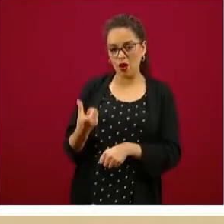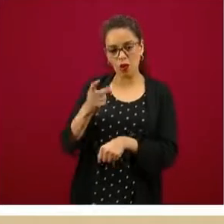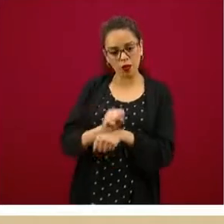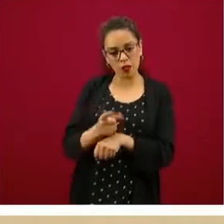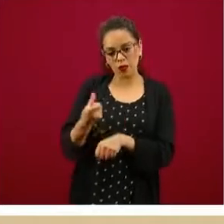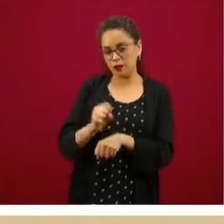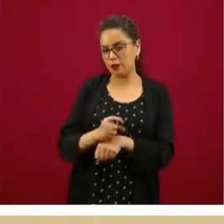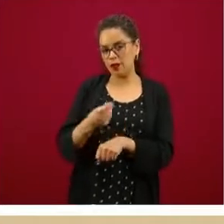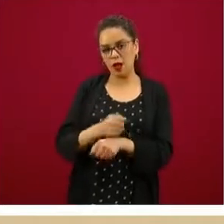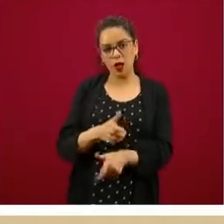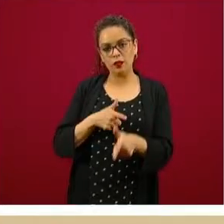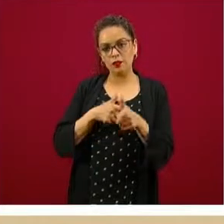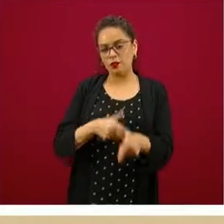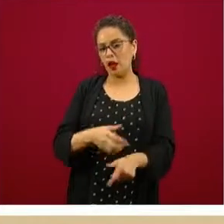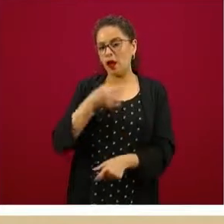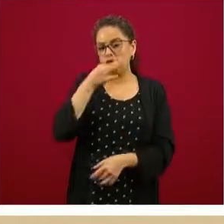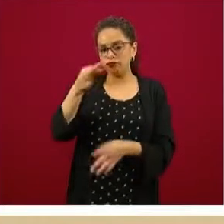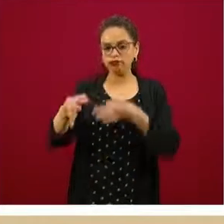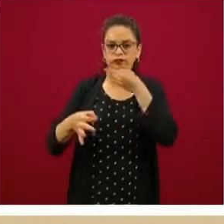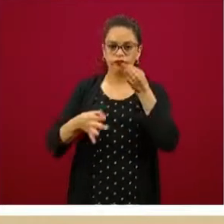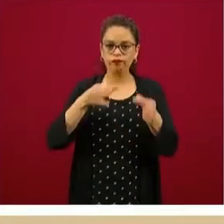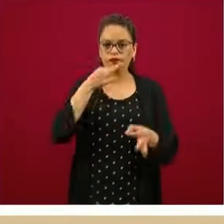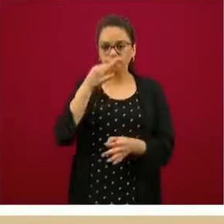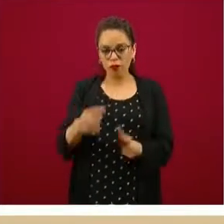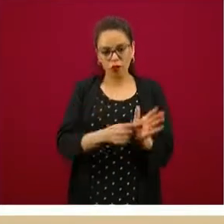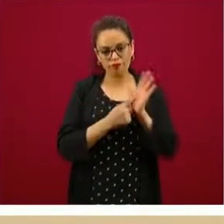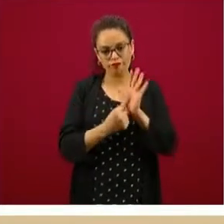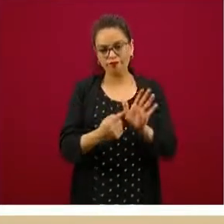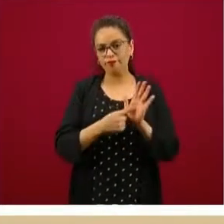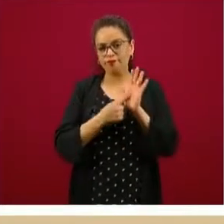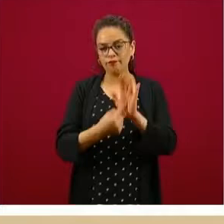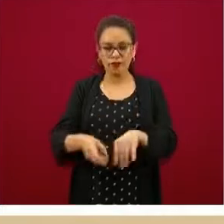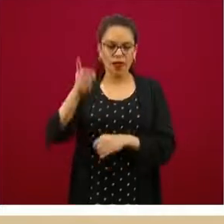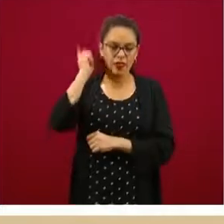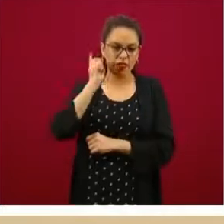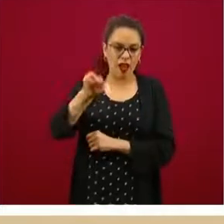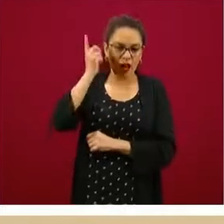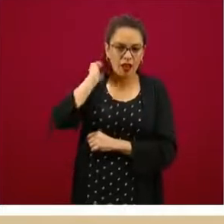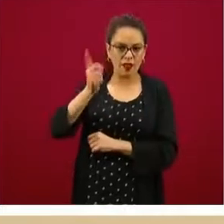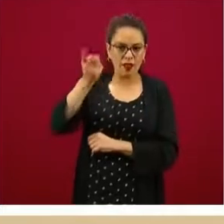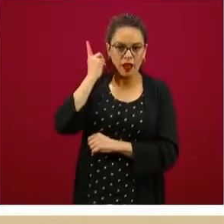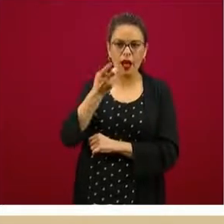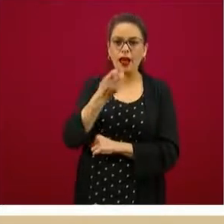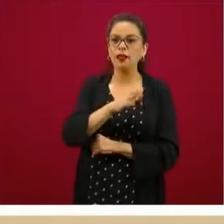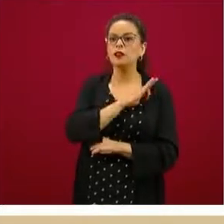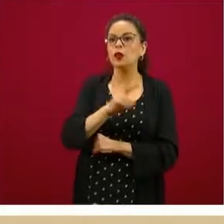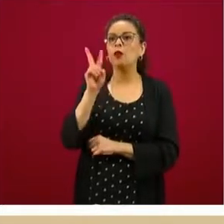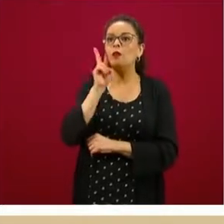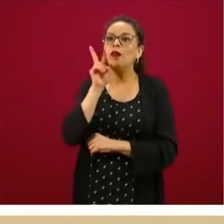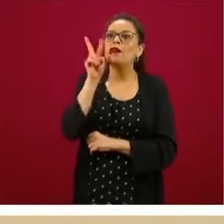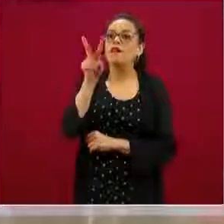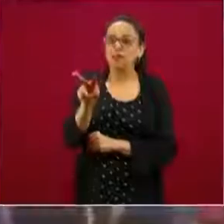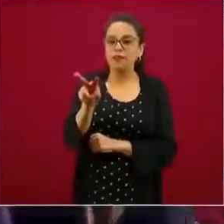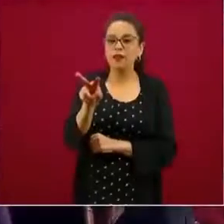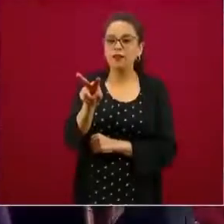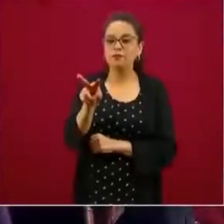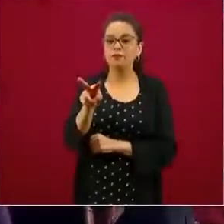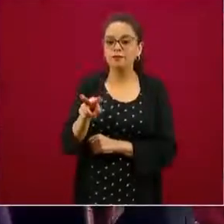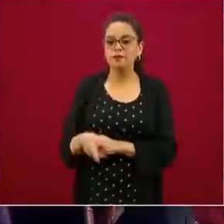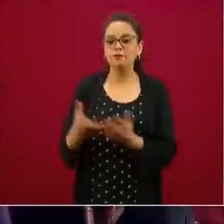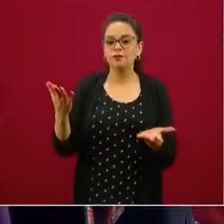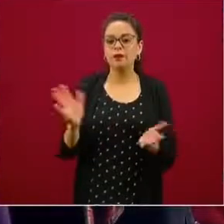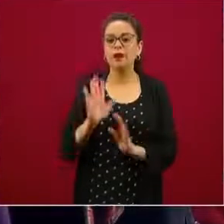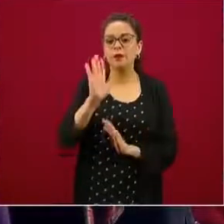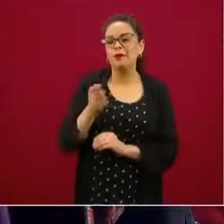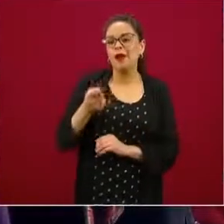semana, vamos a estar presentando esto todos los días y esto muestra una ventana de observación, ventana en el sentido de